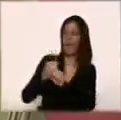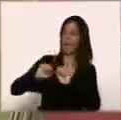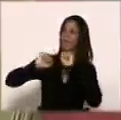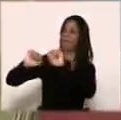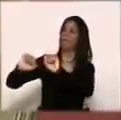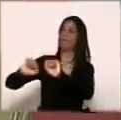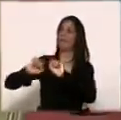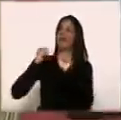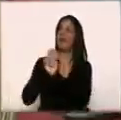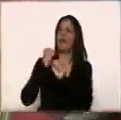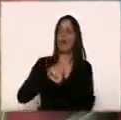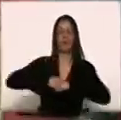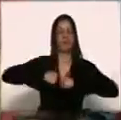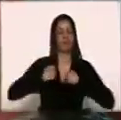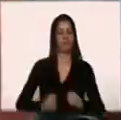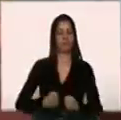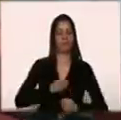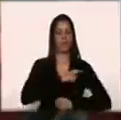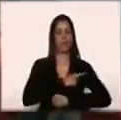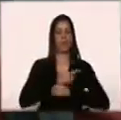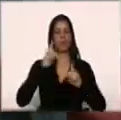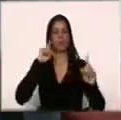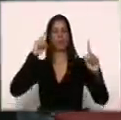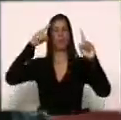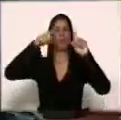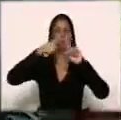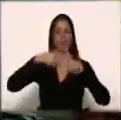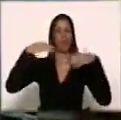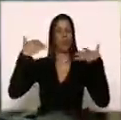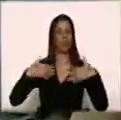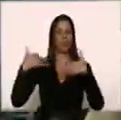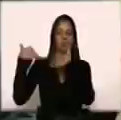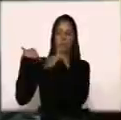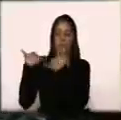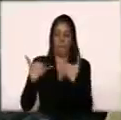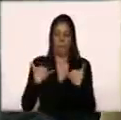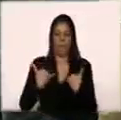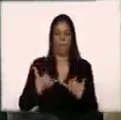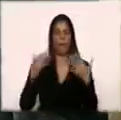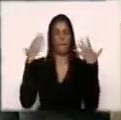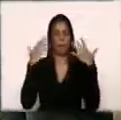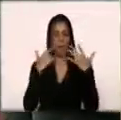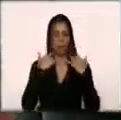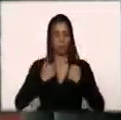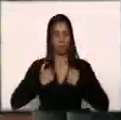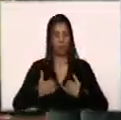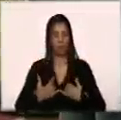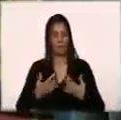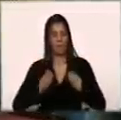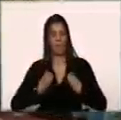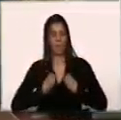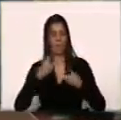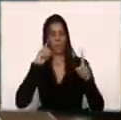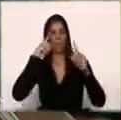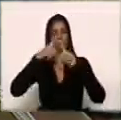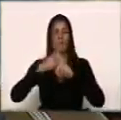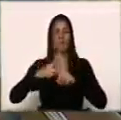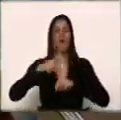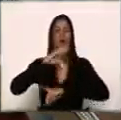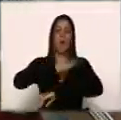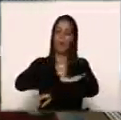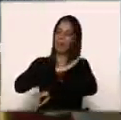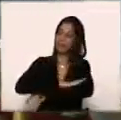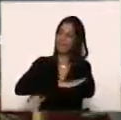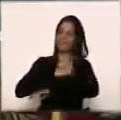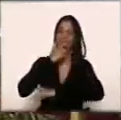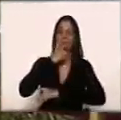vanguardia obrera asumiendo el reto con sus propias vidas, de cumplir con todo el pueblo